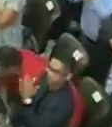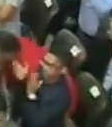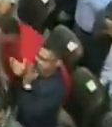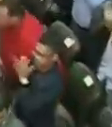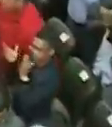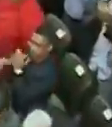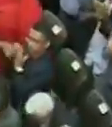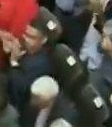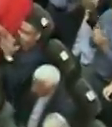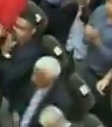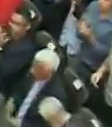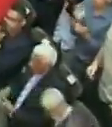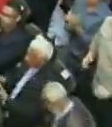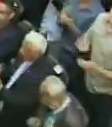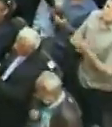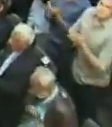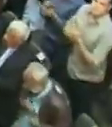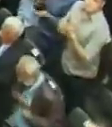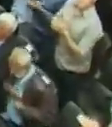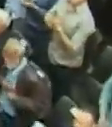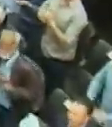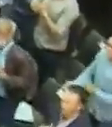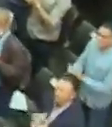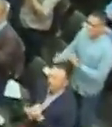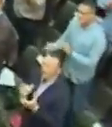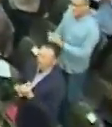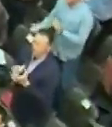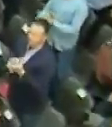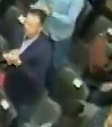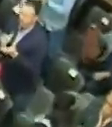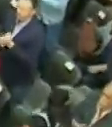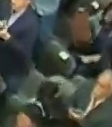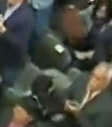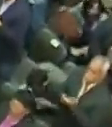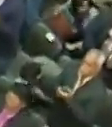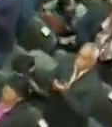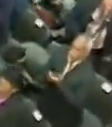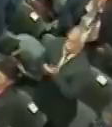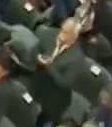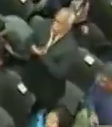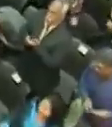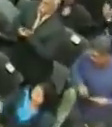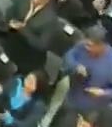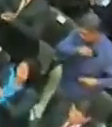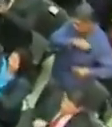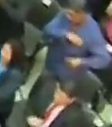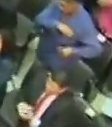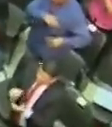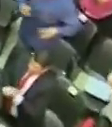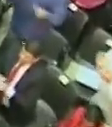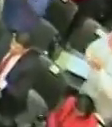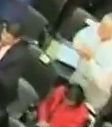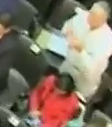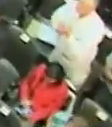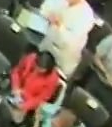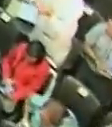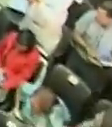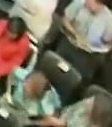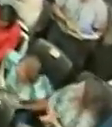cada una de nuestras mujeres. Y les prometemos a